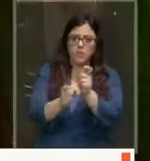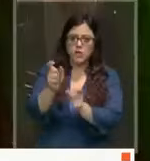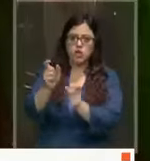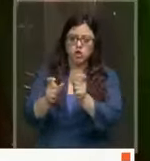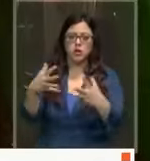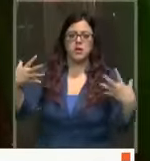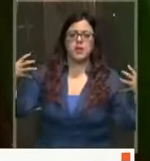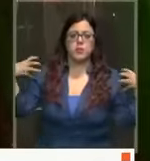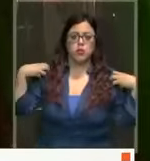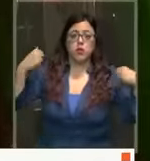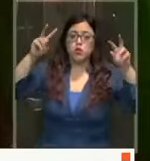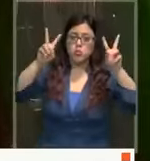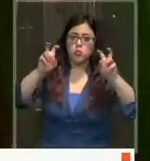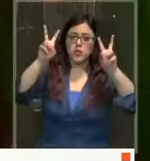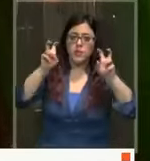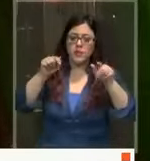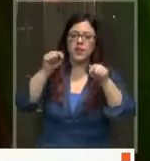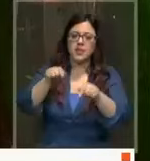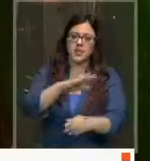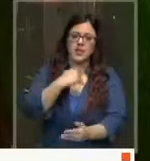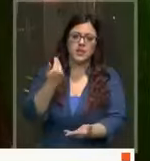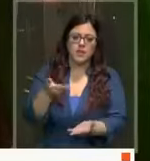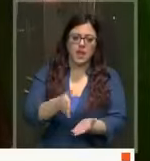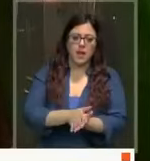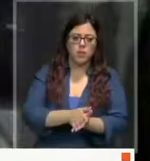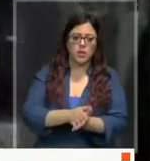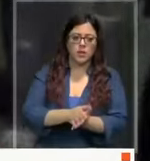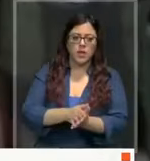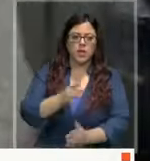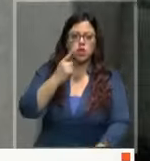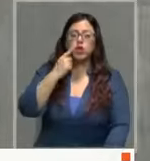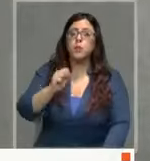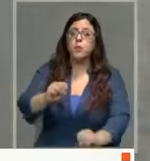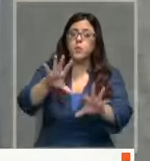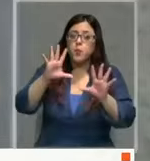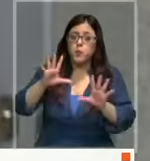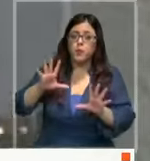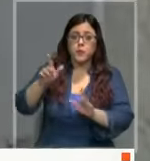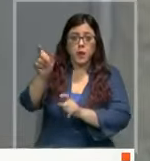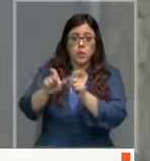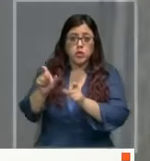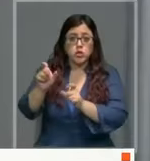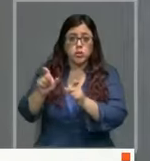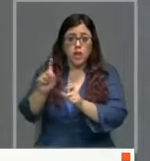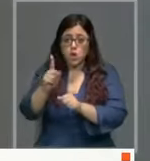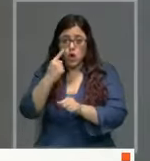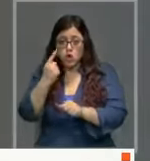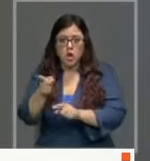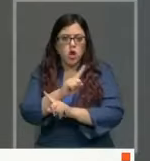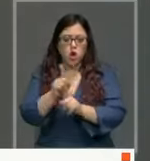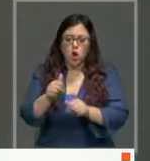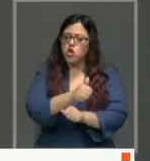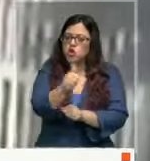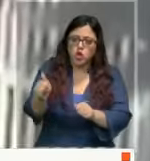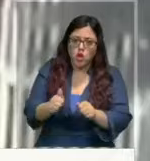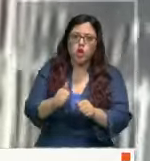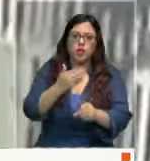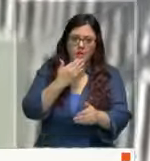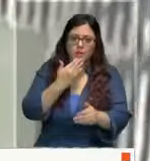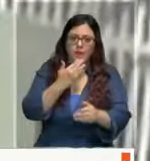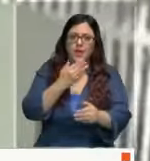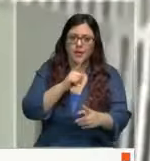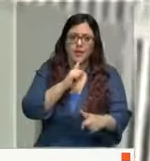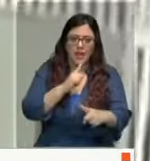serían los presuntos responsables de este homicidio. Para sorpresa, no eran desconocidos. Todos son taxistas. El conductor